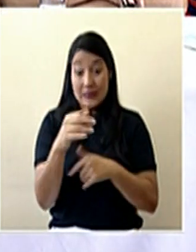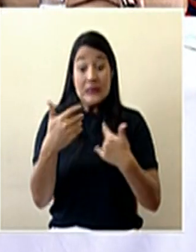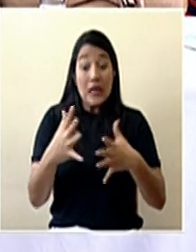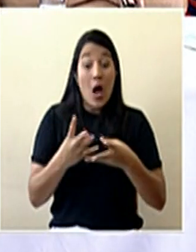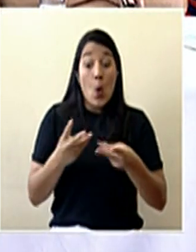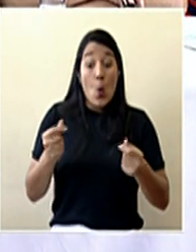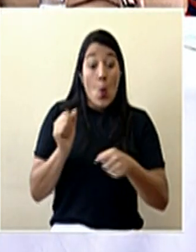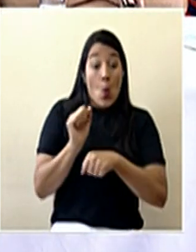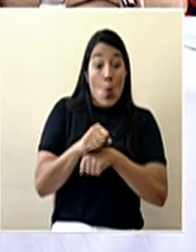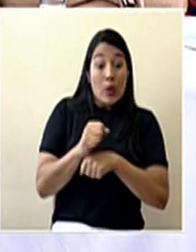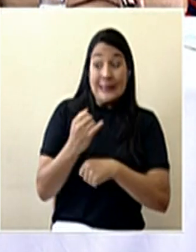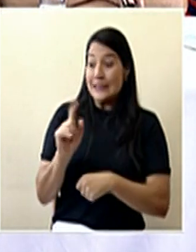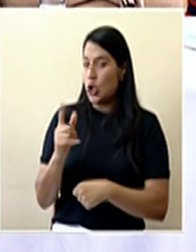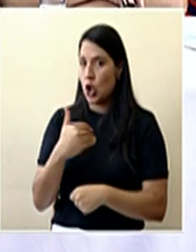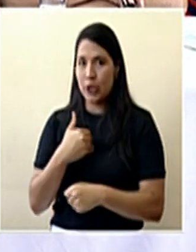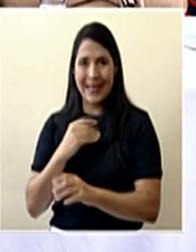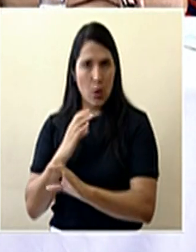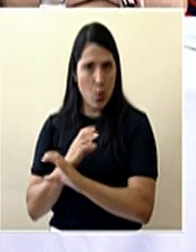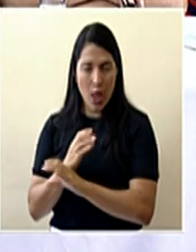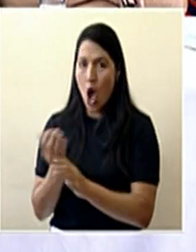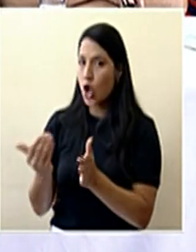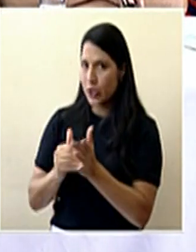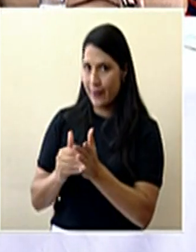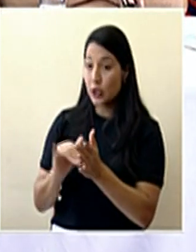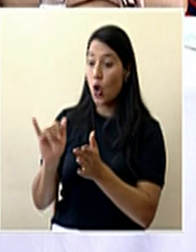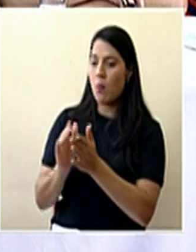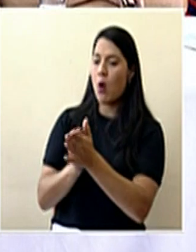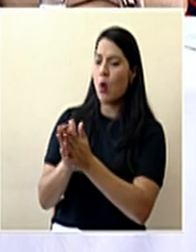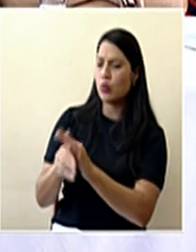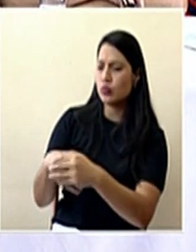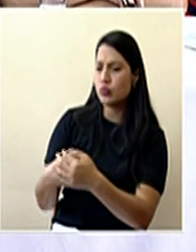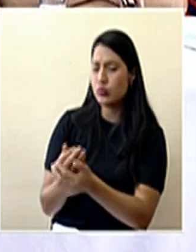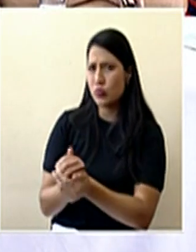cuidados necesarios, como por ejemplo el lavado de manos, ¿podría volver a